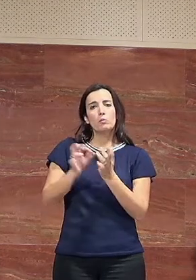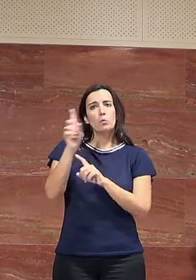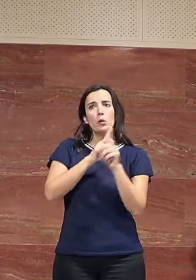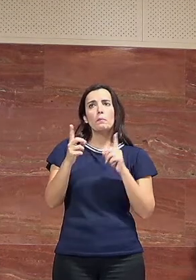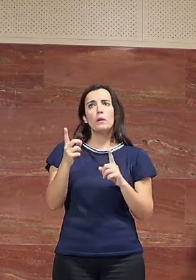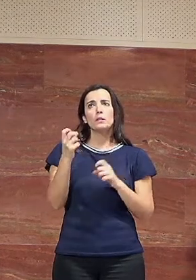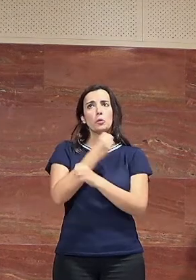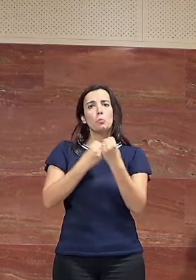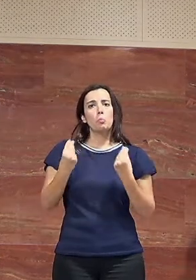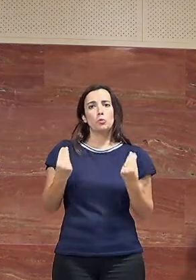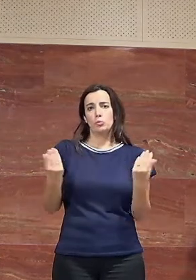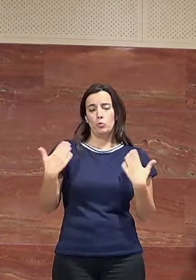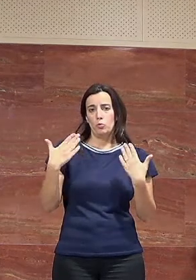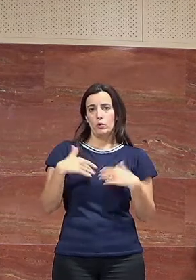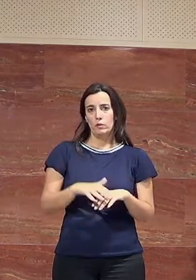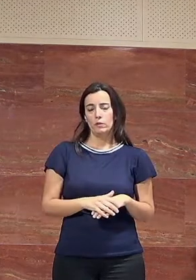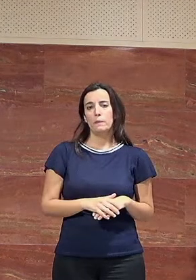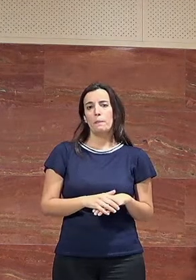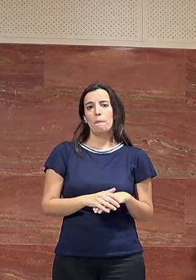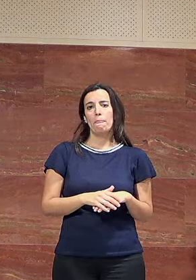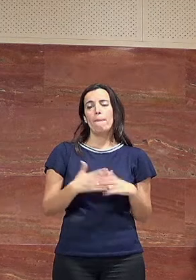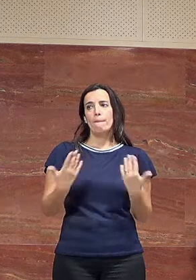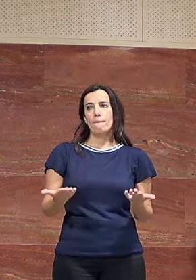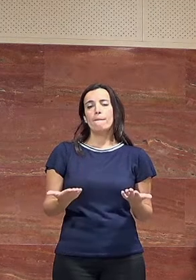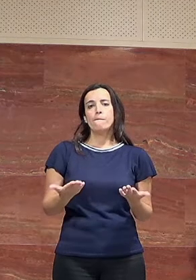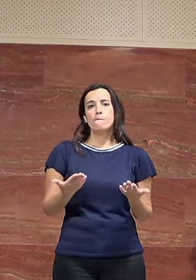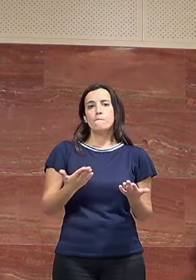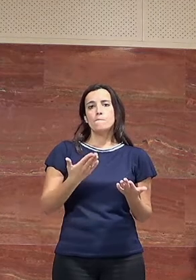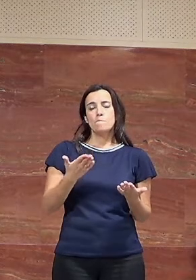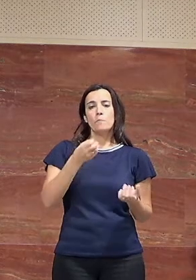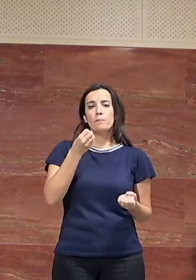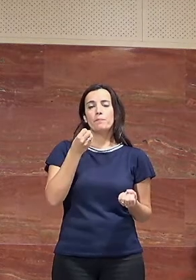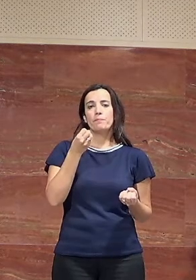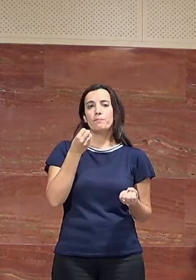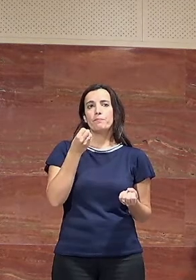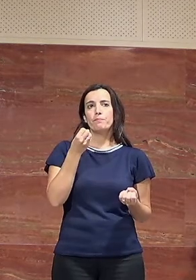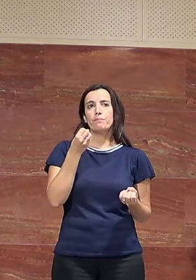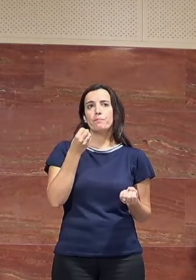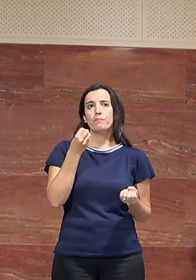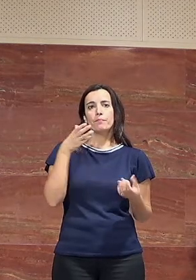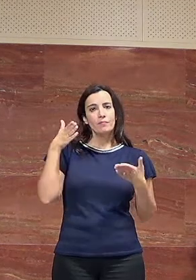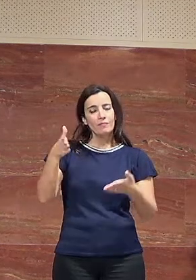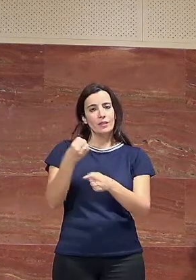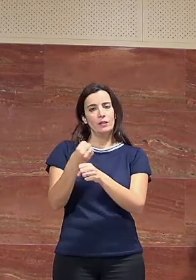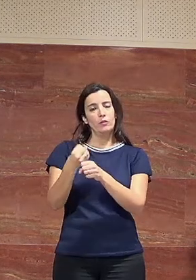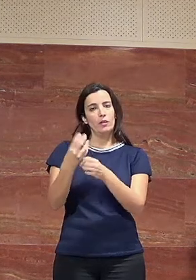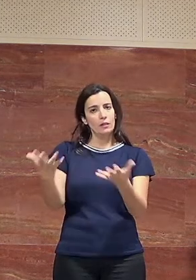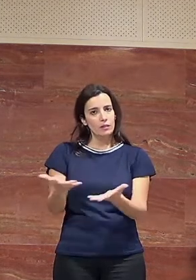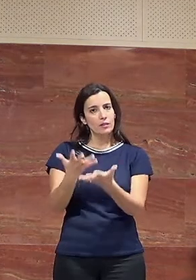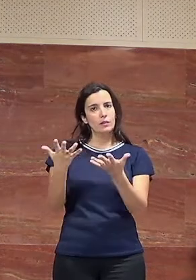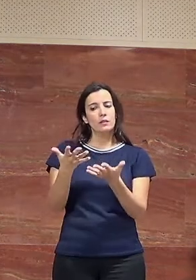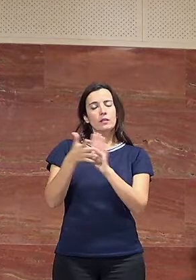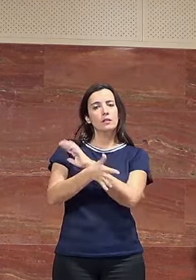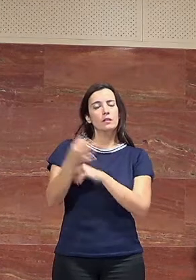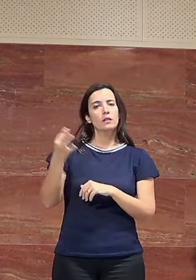como es Nueva York. La intervención, además, estas intervenciones, digamos, blandas, te permiten